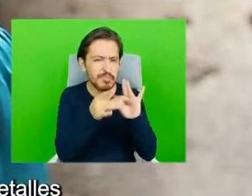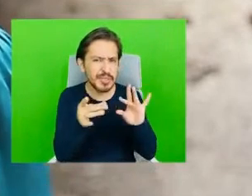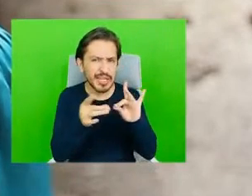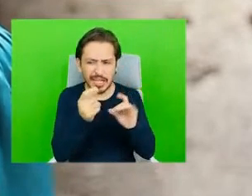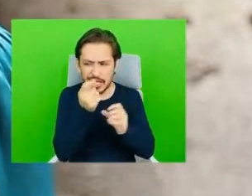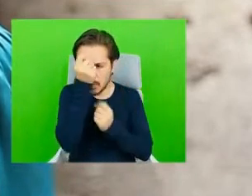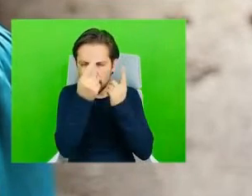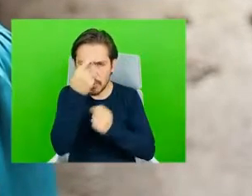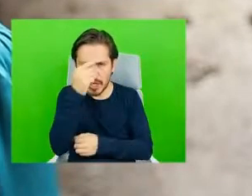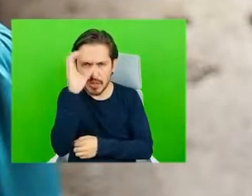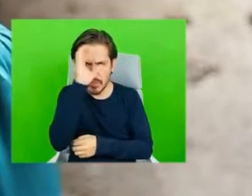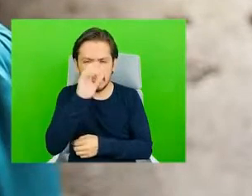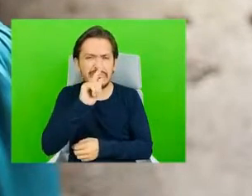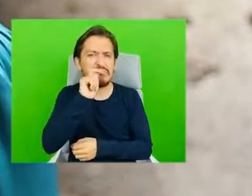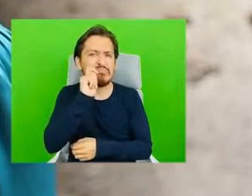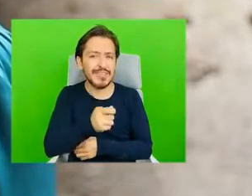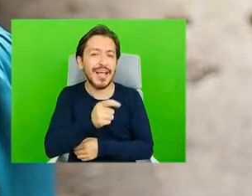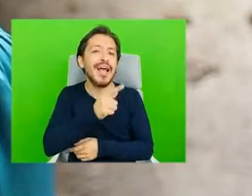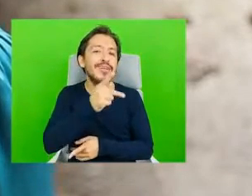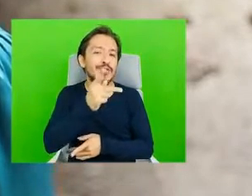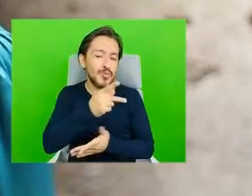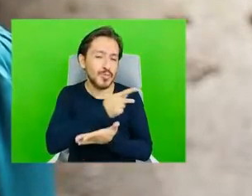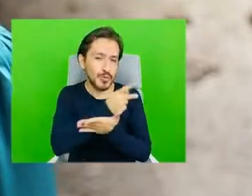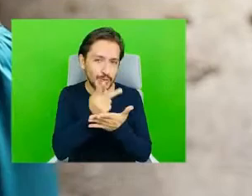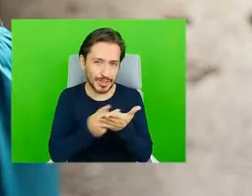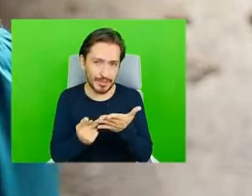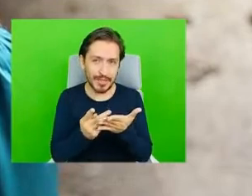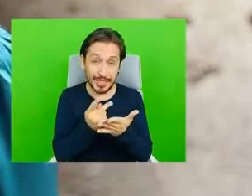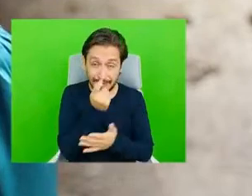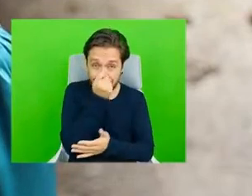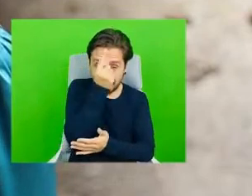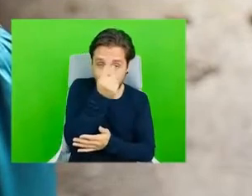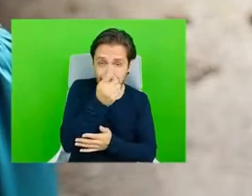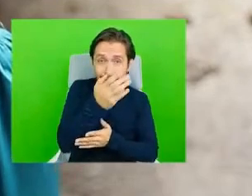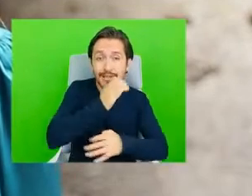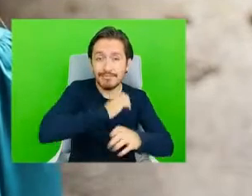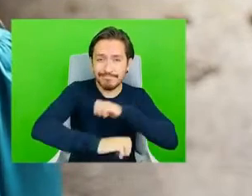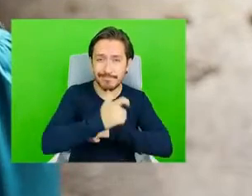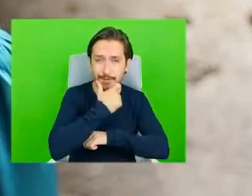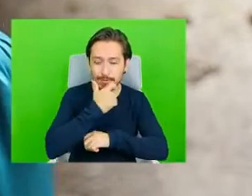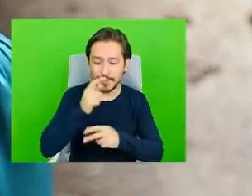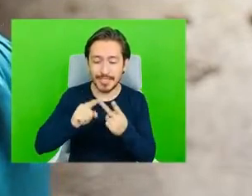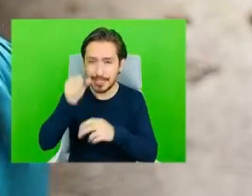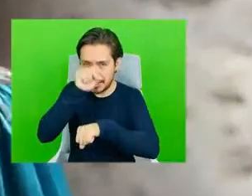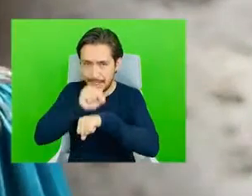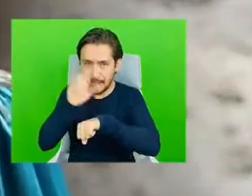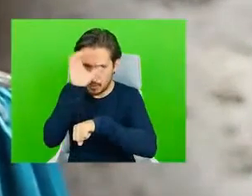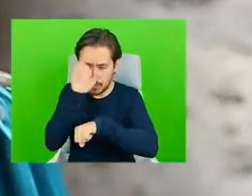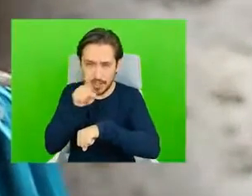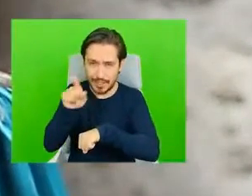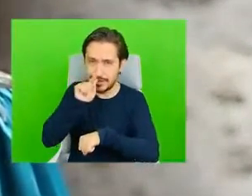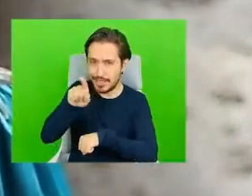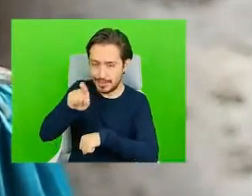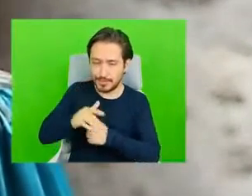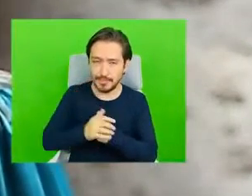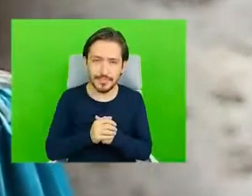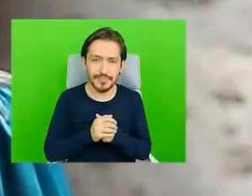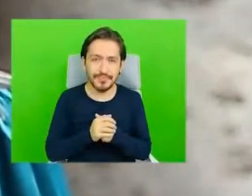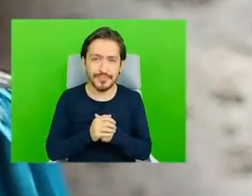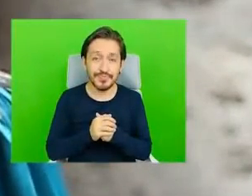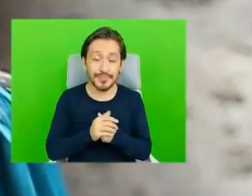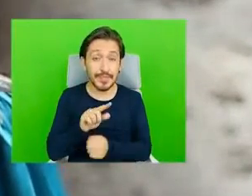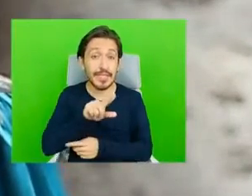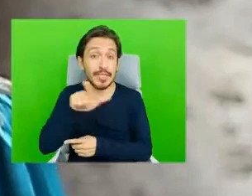Cultura, este programa diseñado e implementado por el British Council México y la Secretaría de Cultura de Jalisco. Posteriormente,